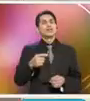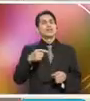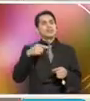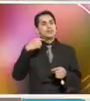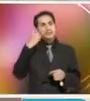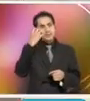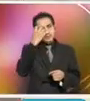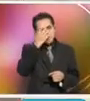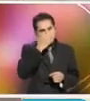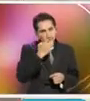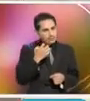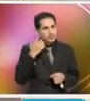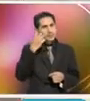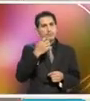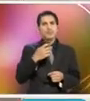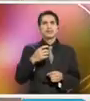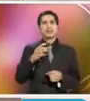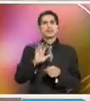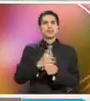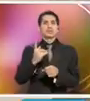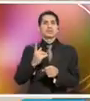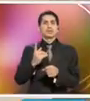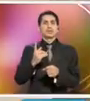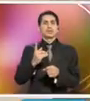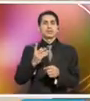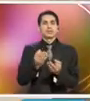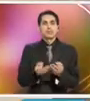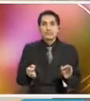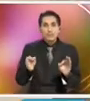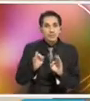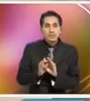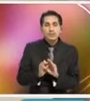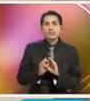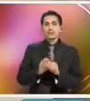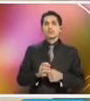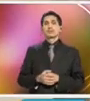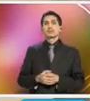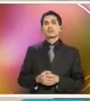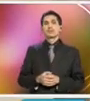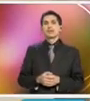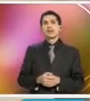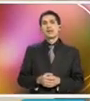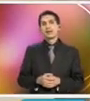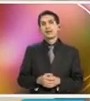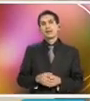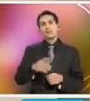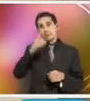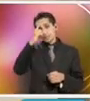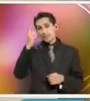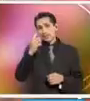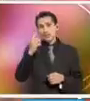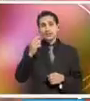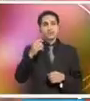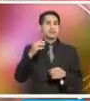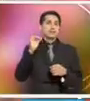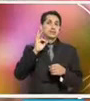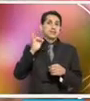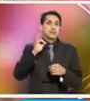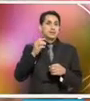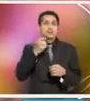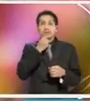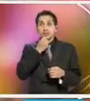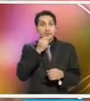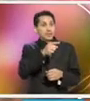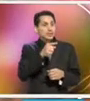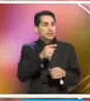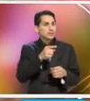detectarla durante la primera infancia lo más rápido posible. Es importantísimo porque en esa medida se eleva la probabilidad de recuperación. En la